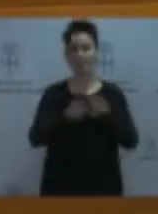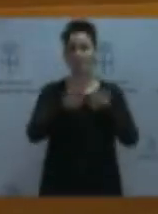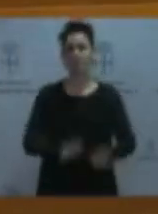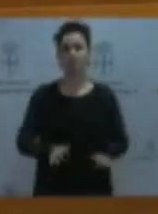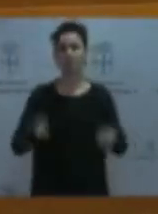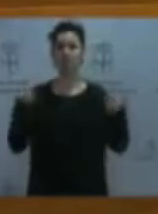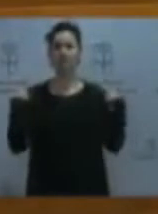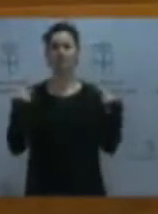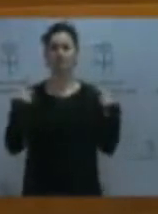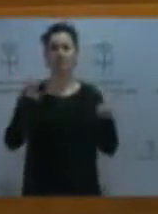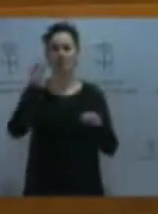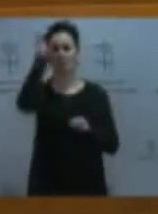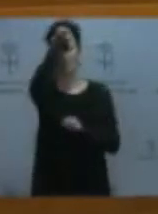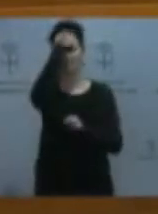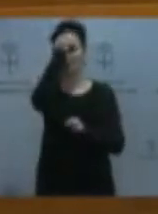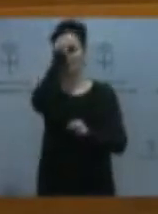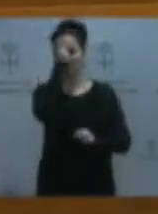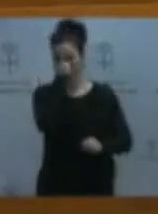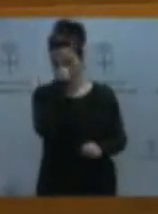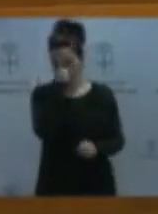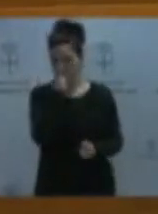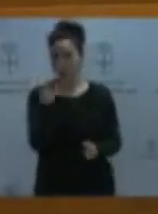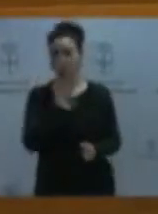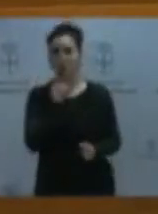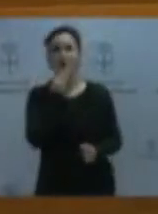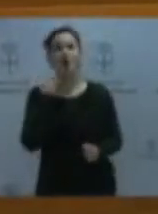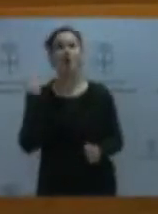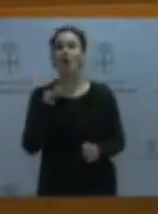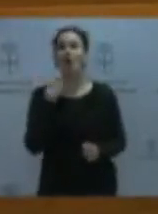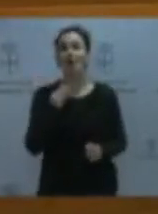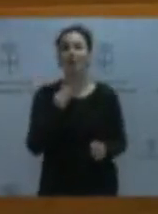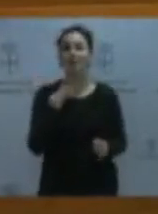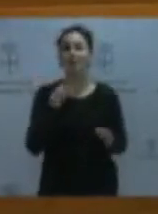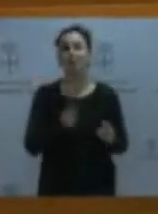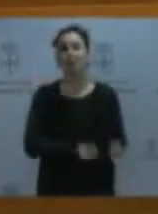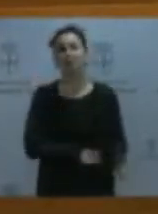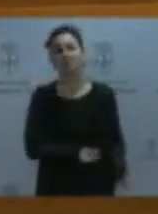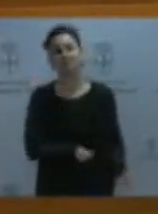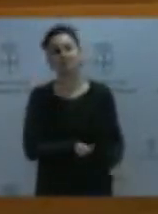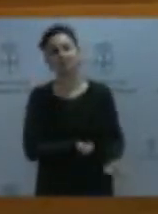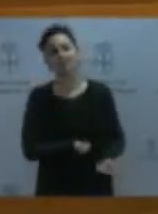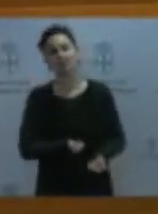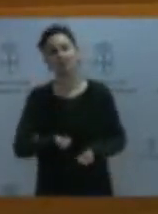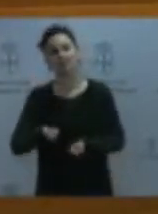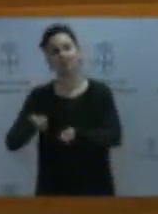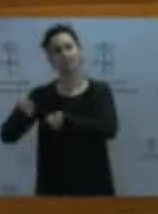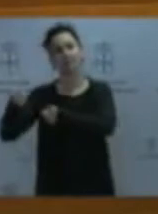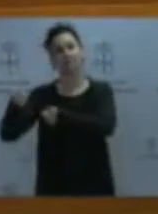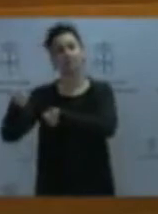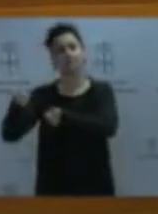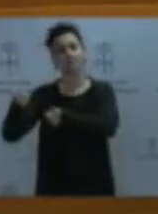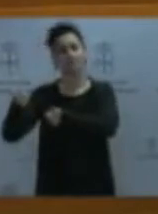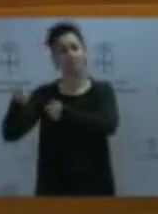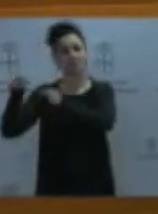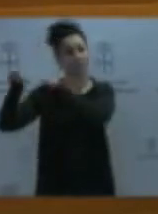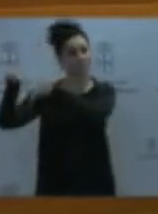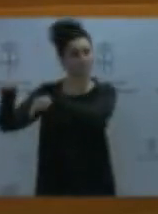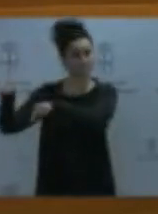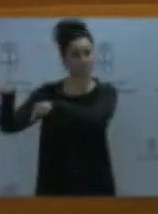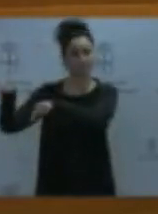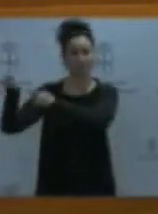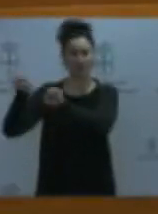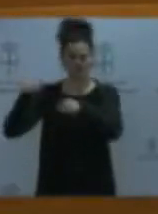los jóvenes que cogen un avión y se van a trabajar al extranjero no se quedan aquí a tener descendencia? ¿Se han preguntado por esas